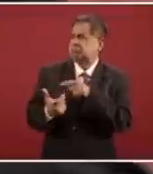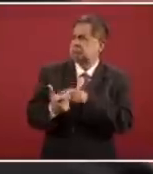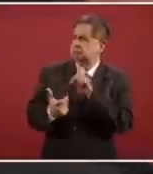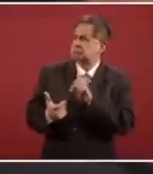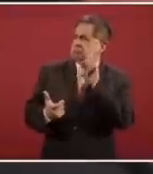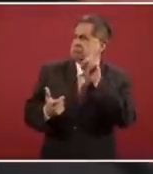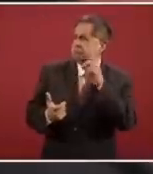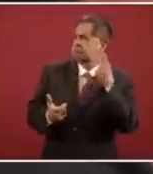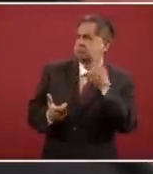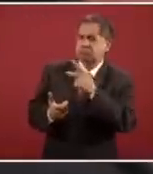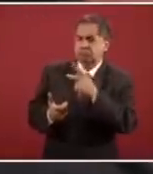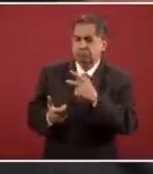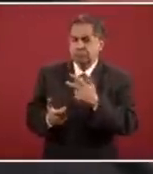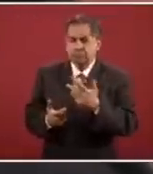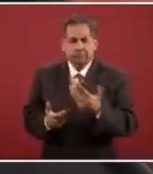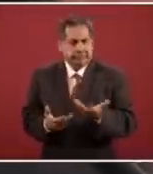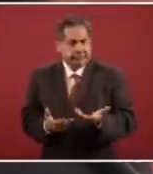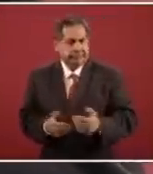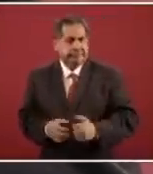Entonces,